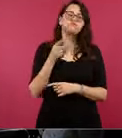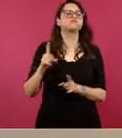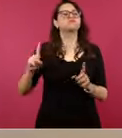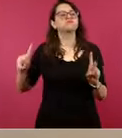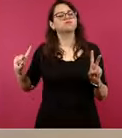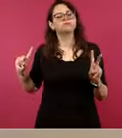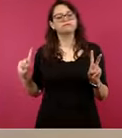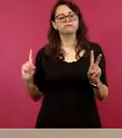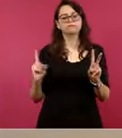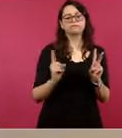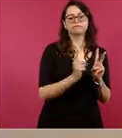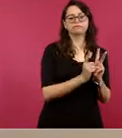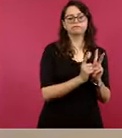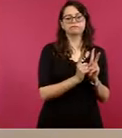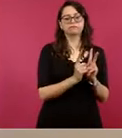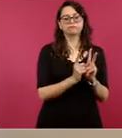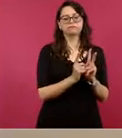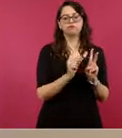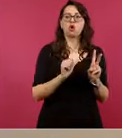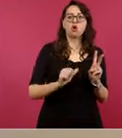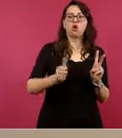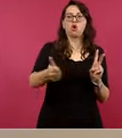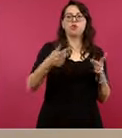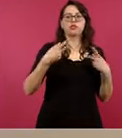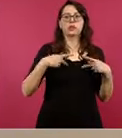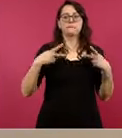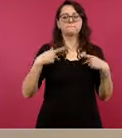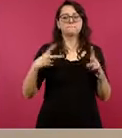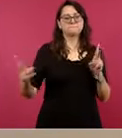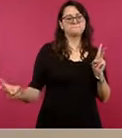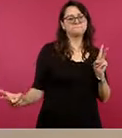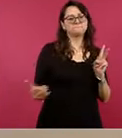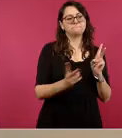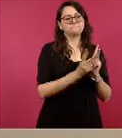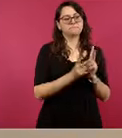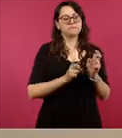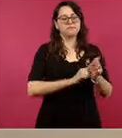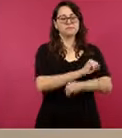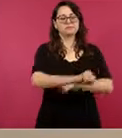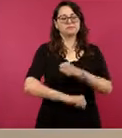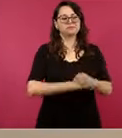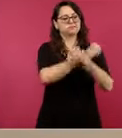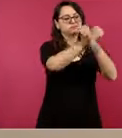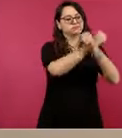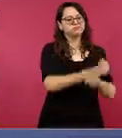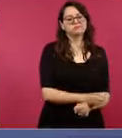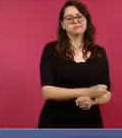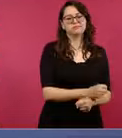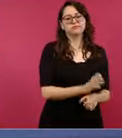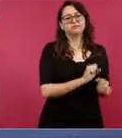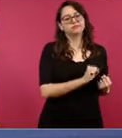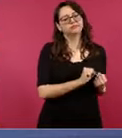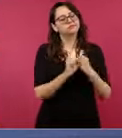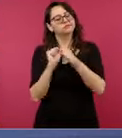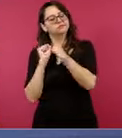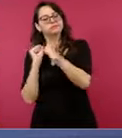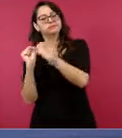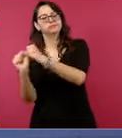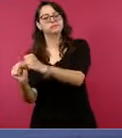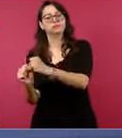sentenciado y otra persona, quienes las ataron con cadenas en manos y pies, privándolas de la libertad y trasladándolas a diferentes